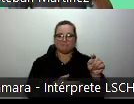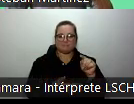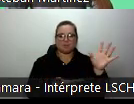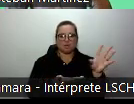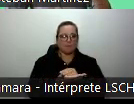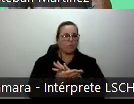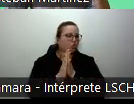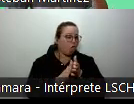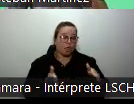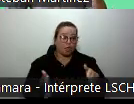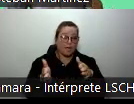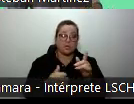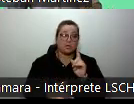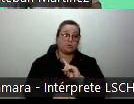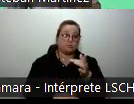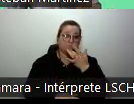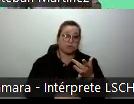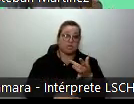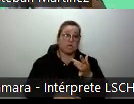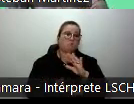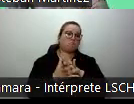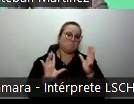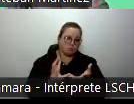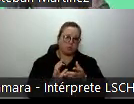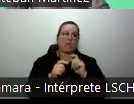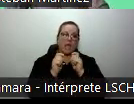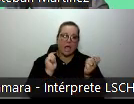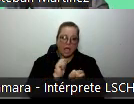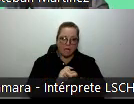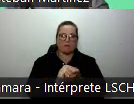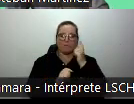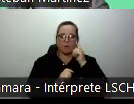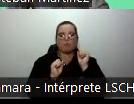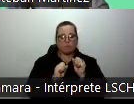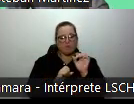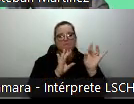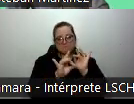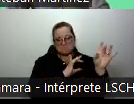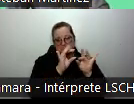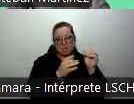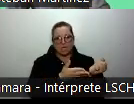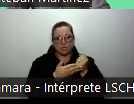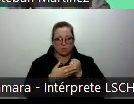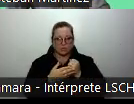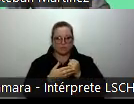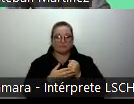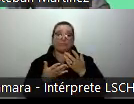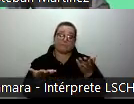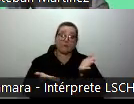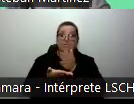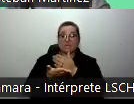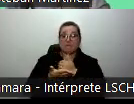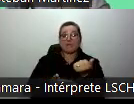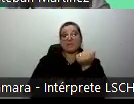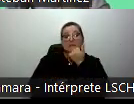camino ya porque todo el mundo porque el mundo sigue cambiando pero sí puedes encontrar muchos tips si el plan falla